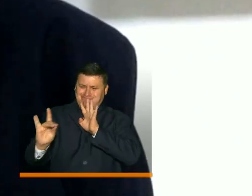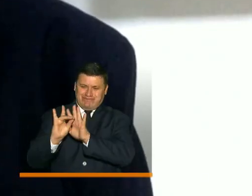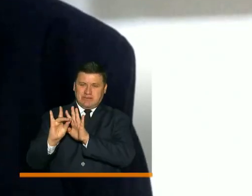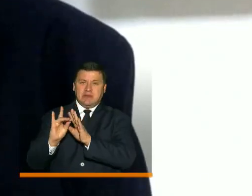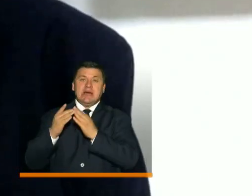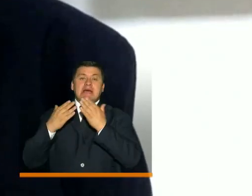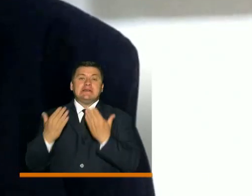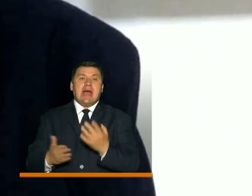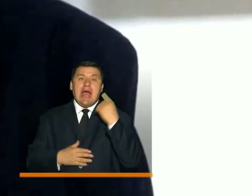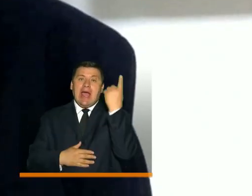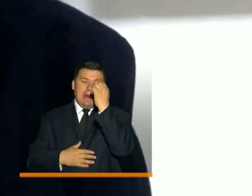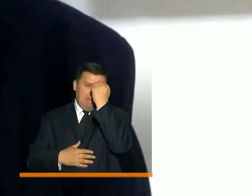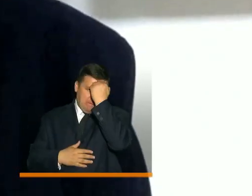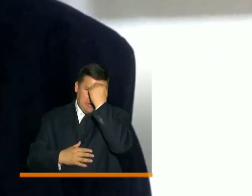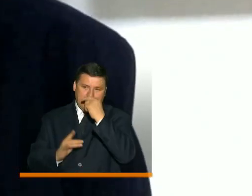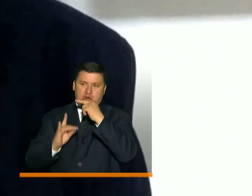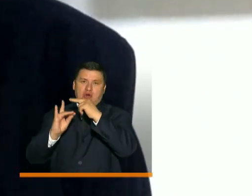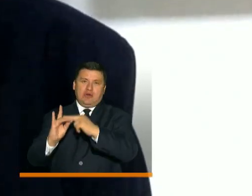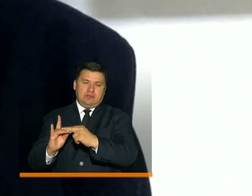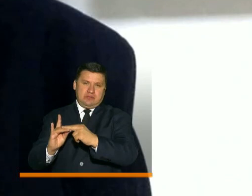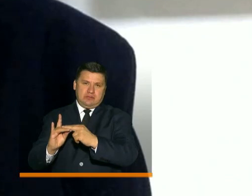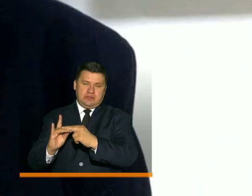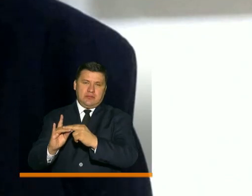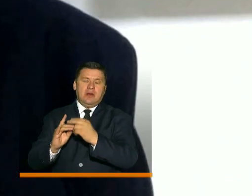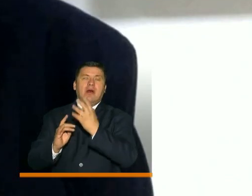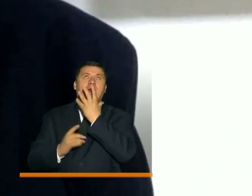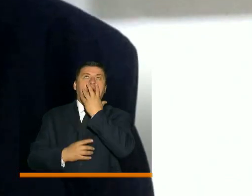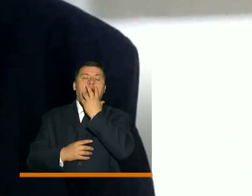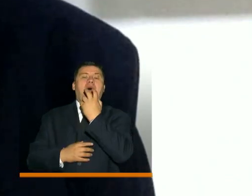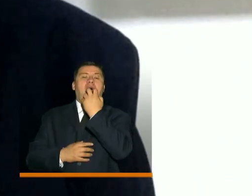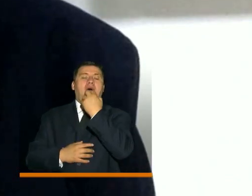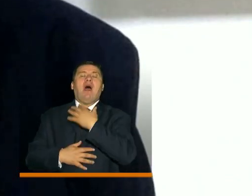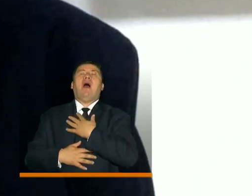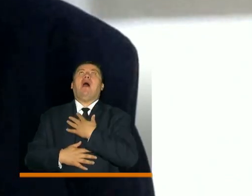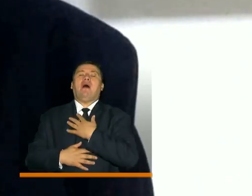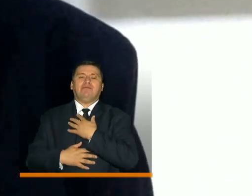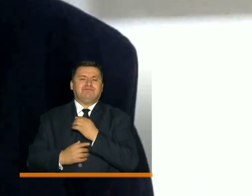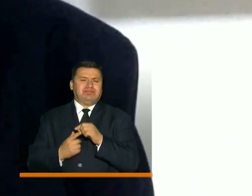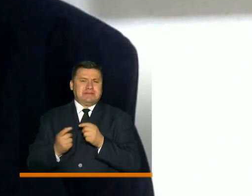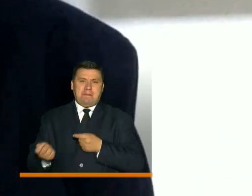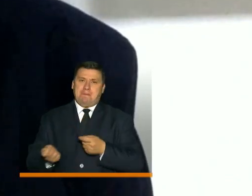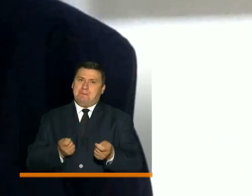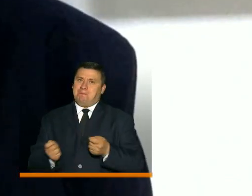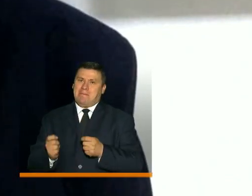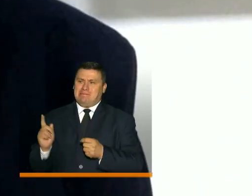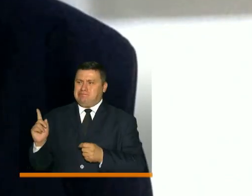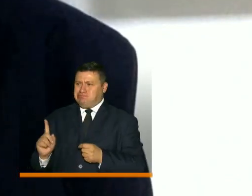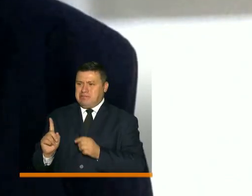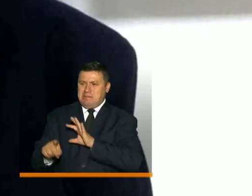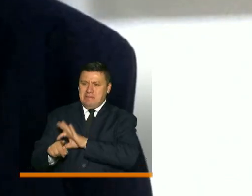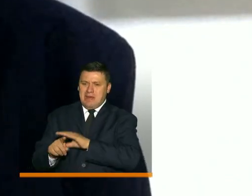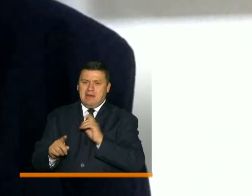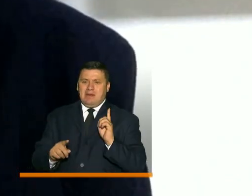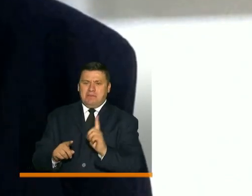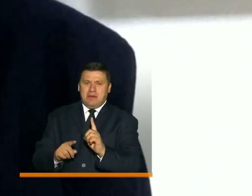la sala general o en hospitalización en cuidado intensivo. Entonces requerimos de un manejo multidisciplinario con